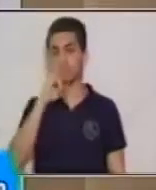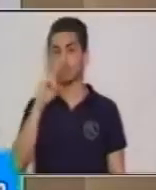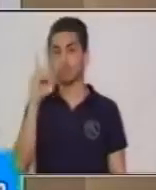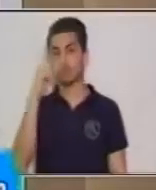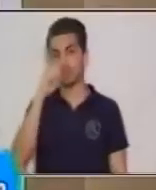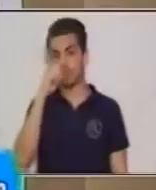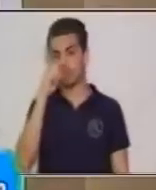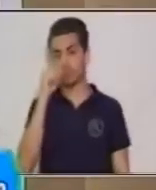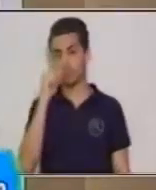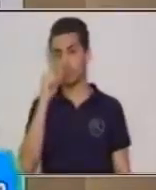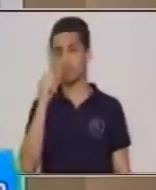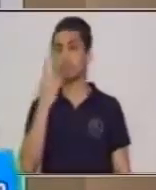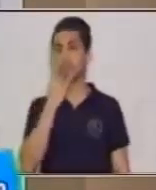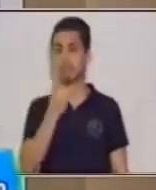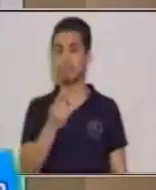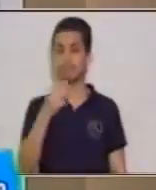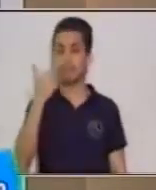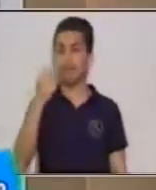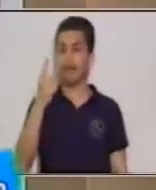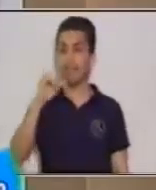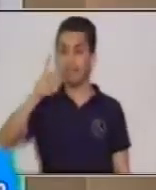un adjetivo.